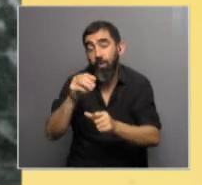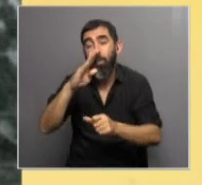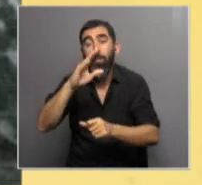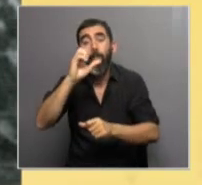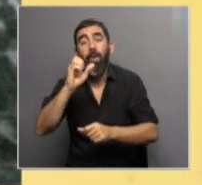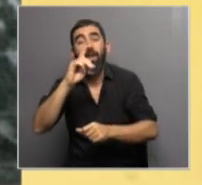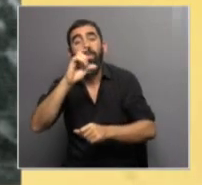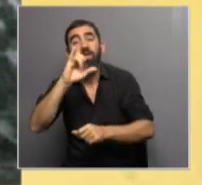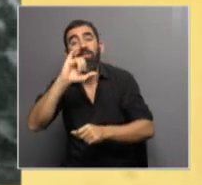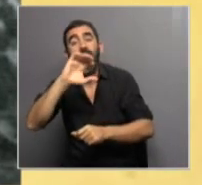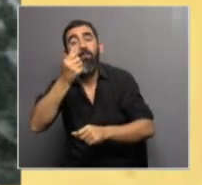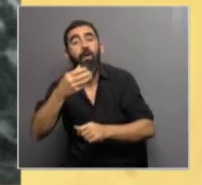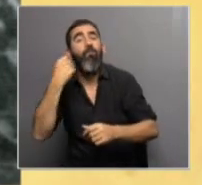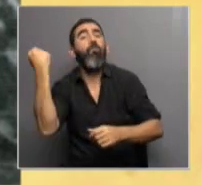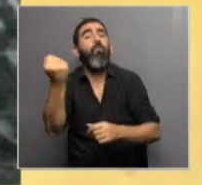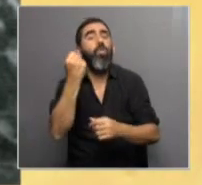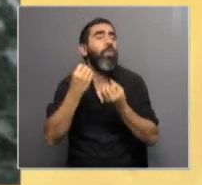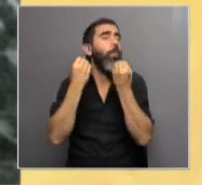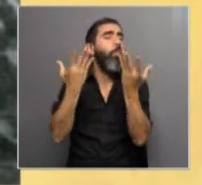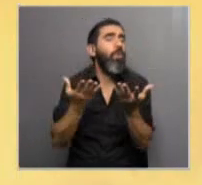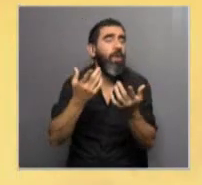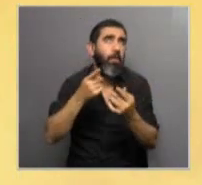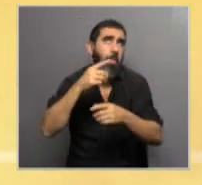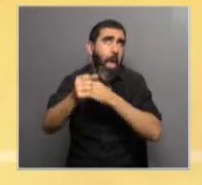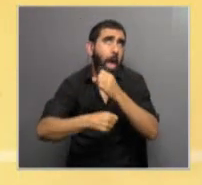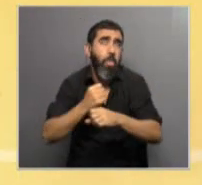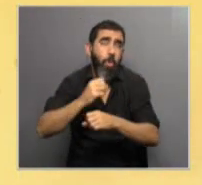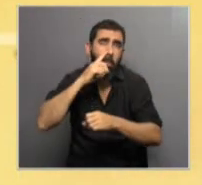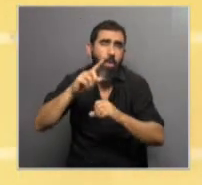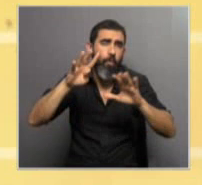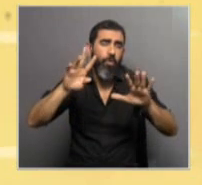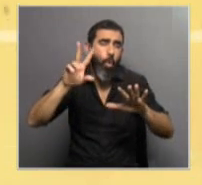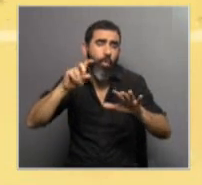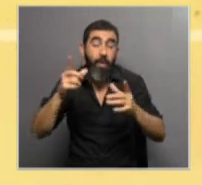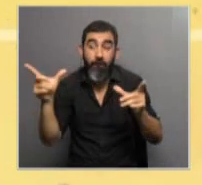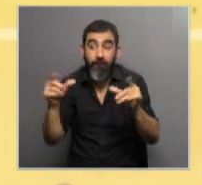fundamental para ese uruguay del mitad de los 80 salida de la dictadura